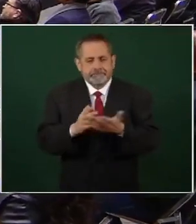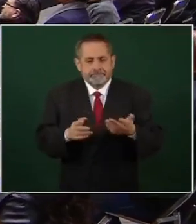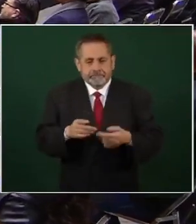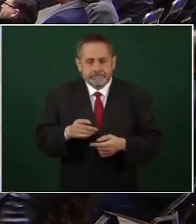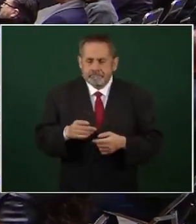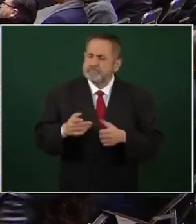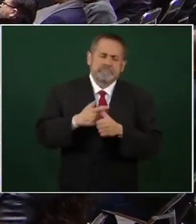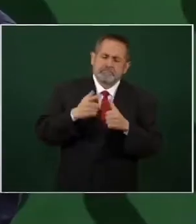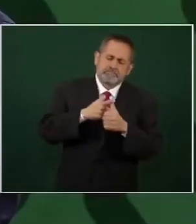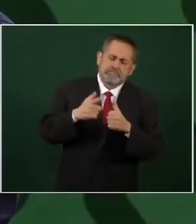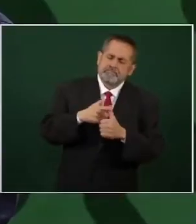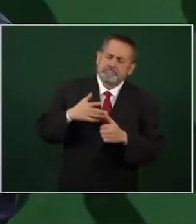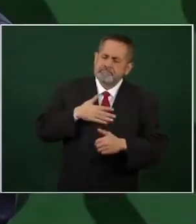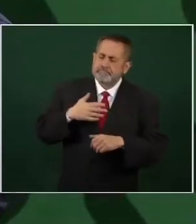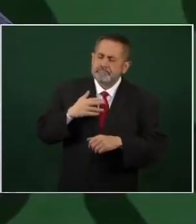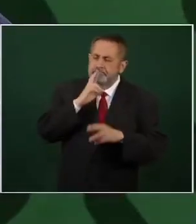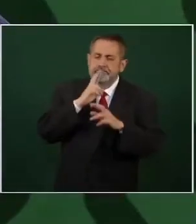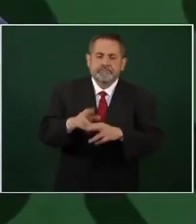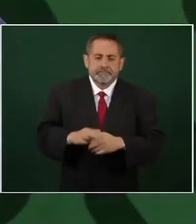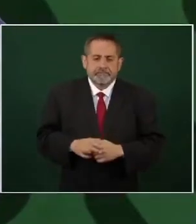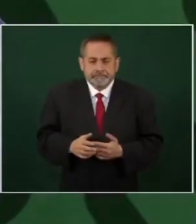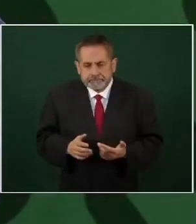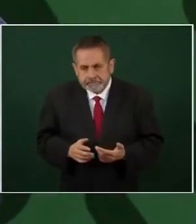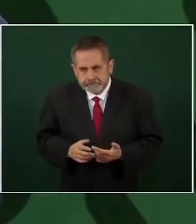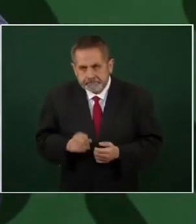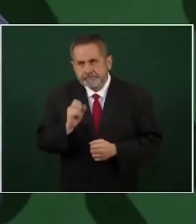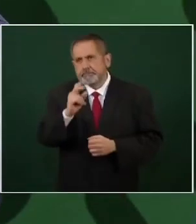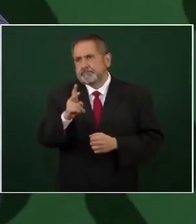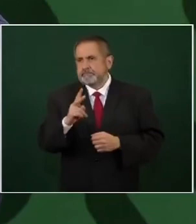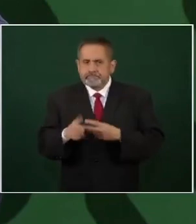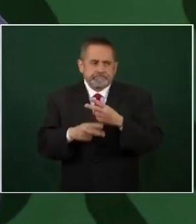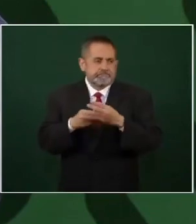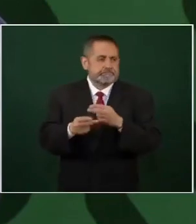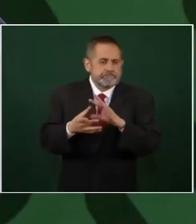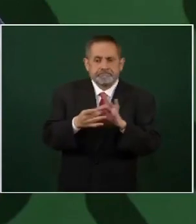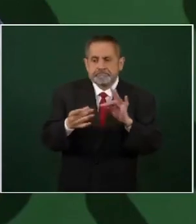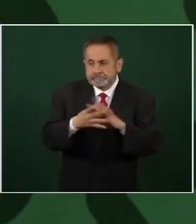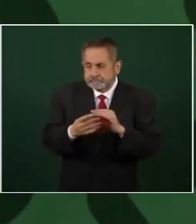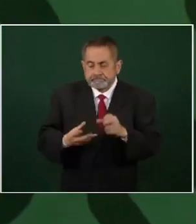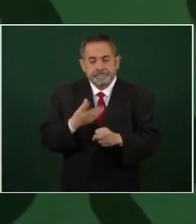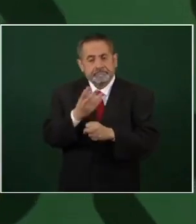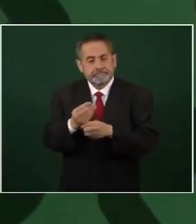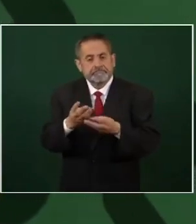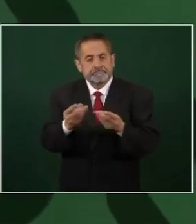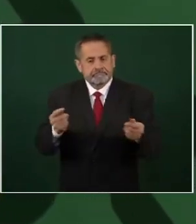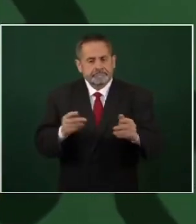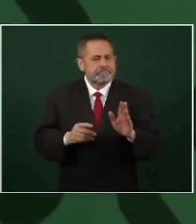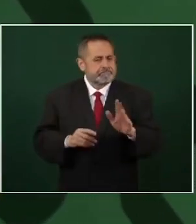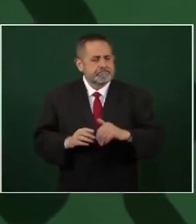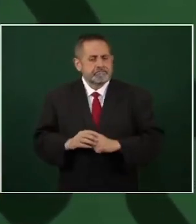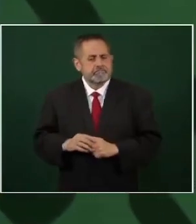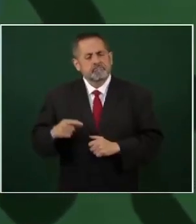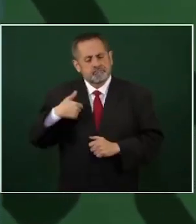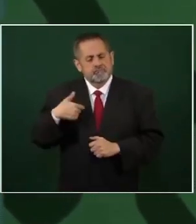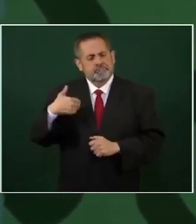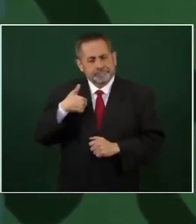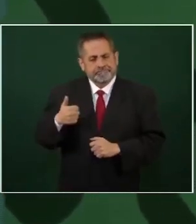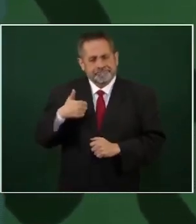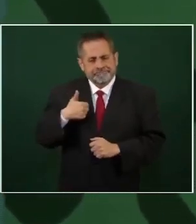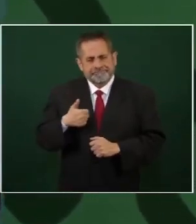Resuélvanos el conflicto. Entonces yo entiendo que si no